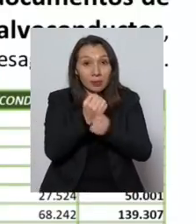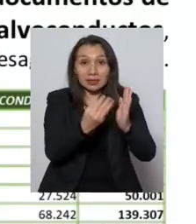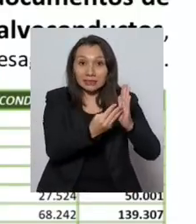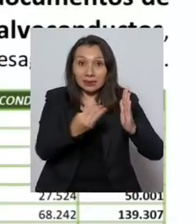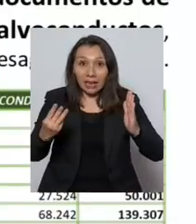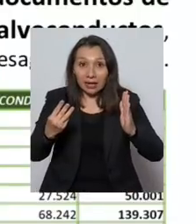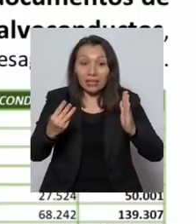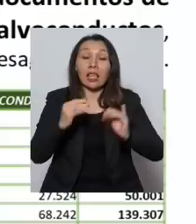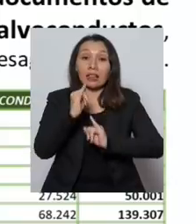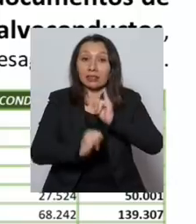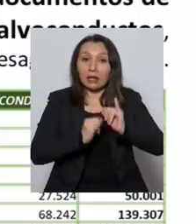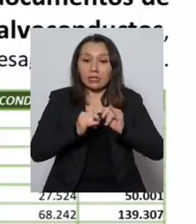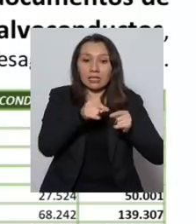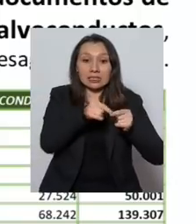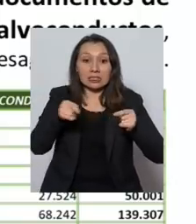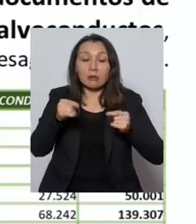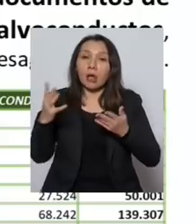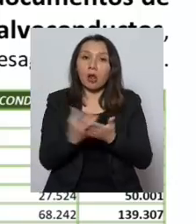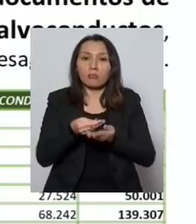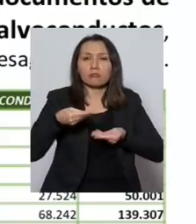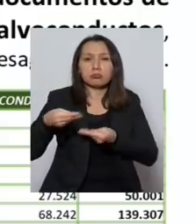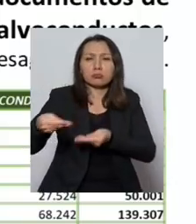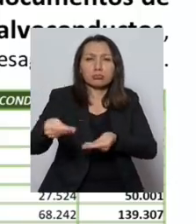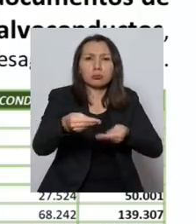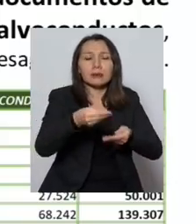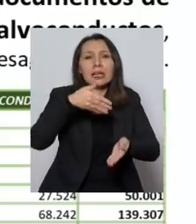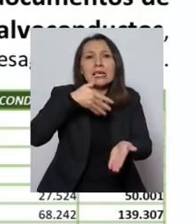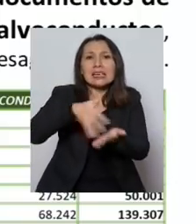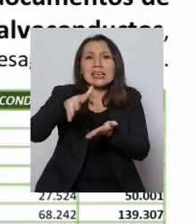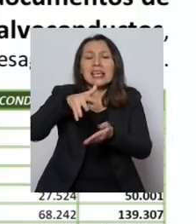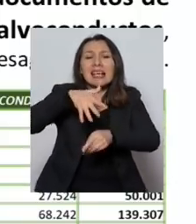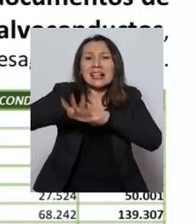parte, durante la semana logró entregar